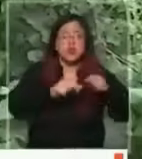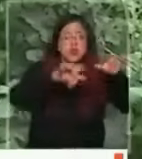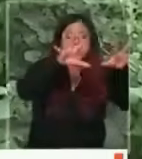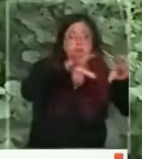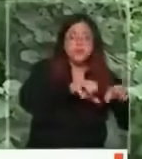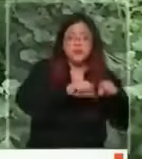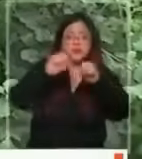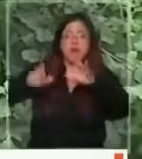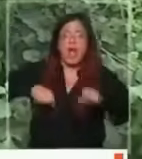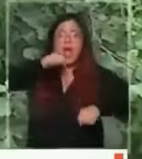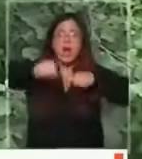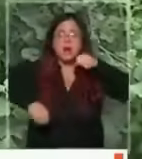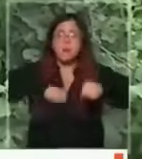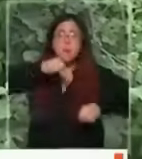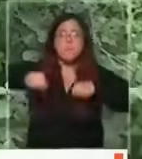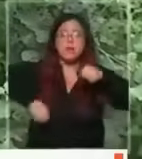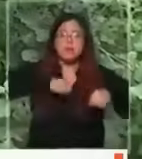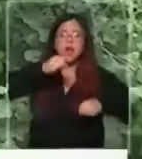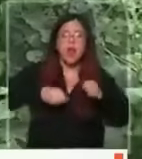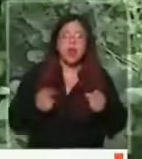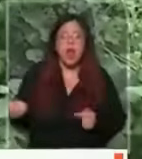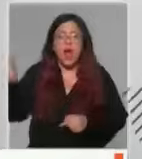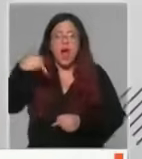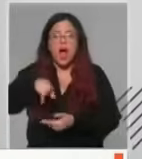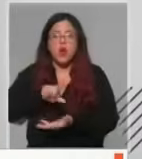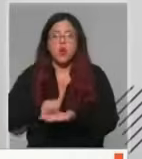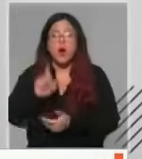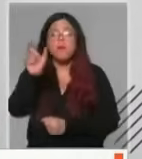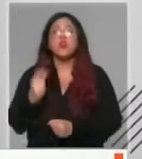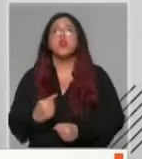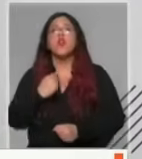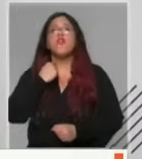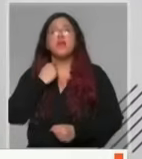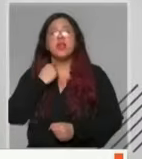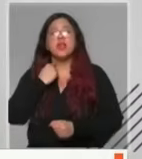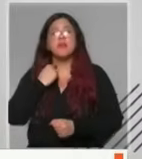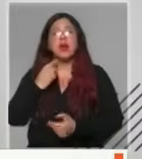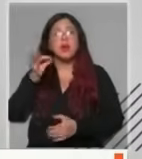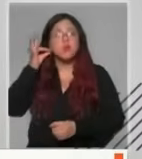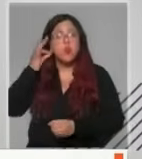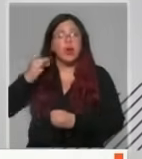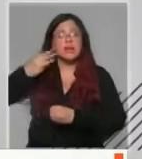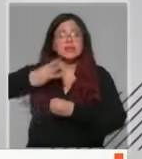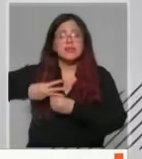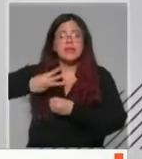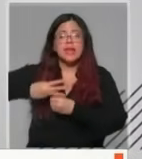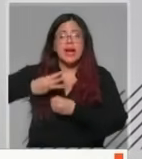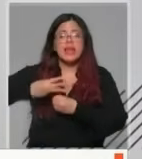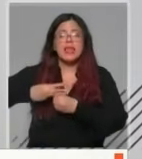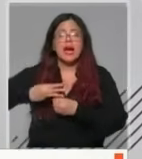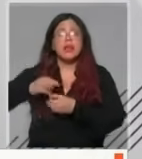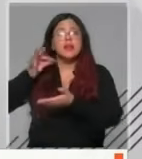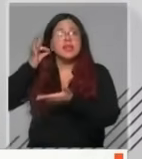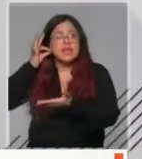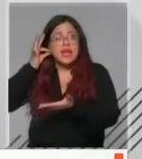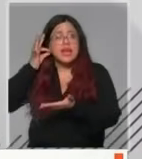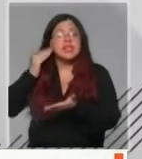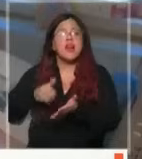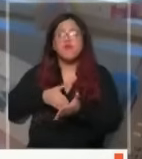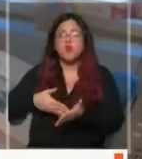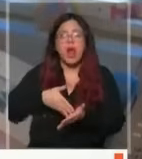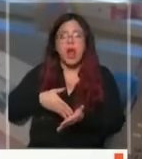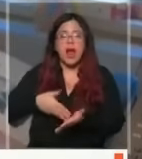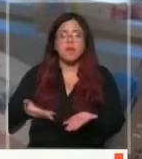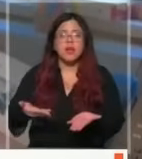bicicleta hasta este sector. La víctima era una persona de la tercera edad que se encontraba en situación vulnerable.